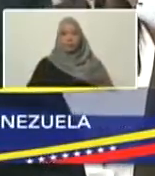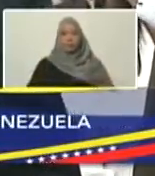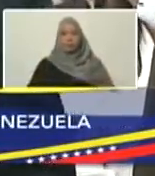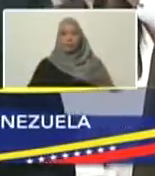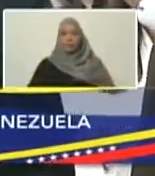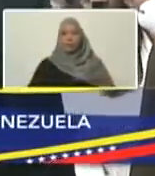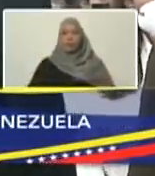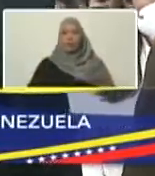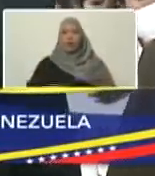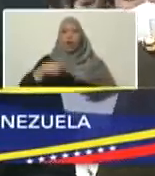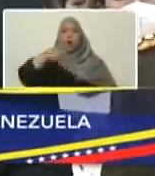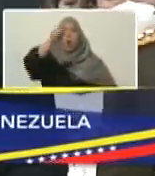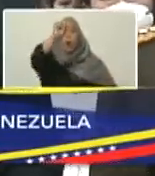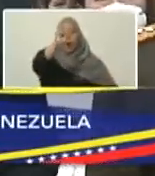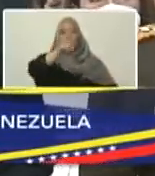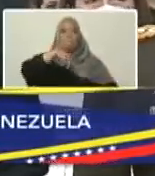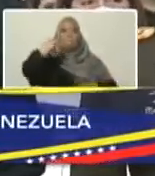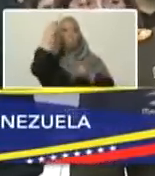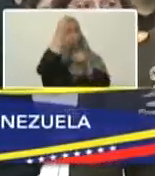con la espada